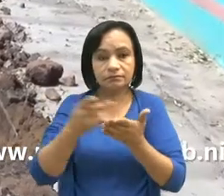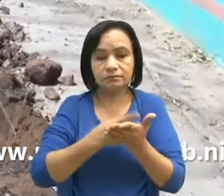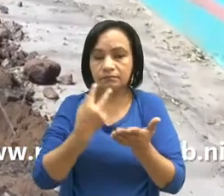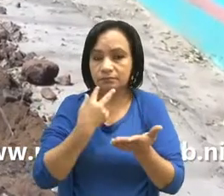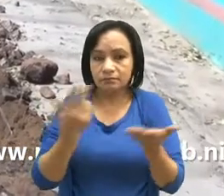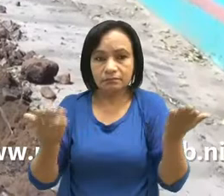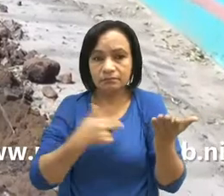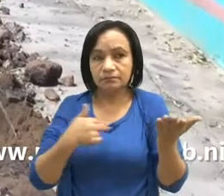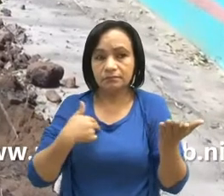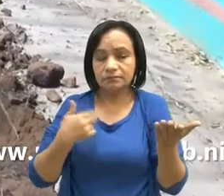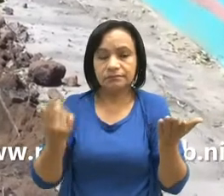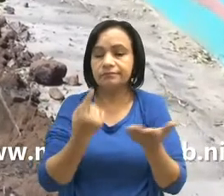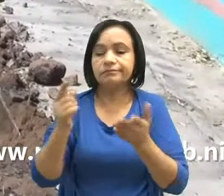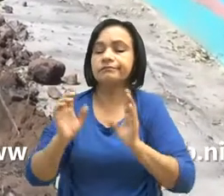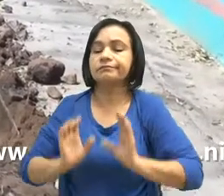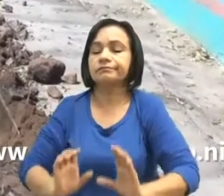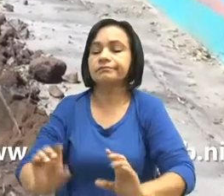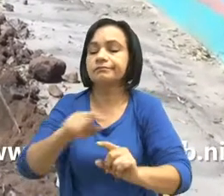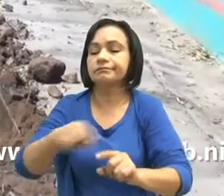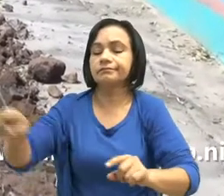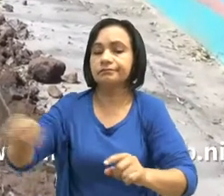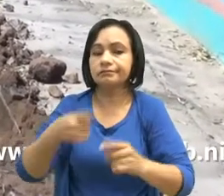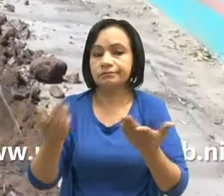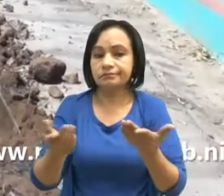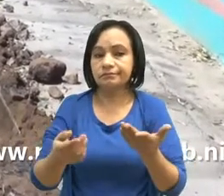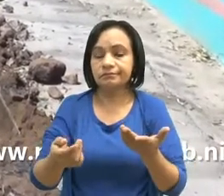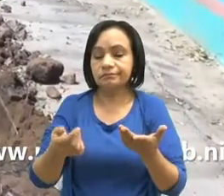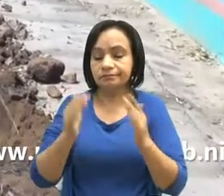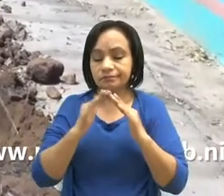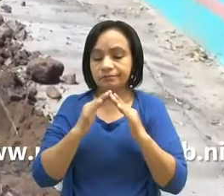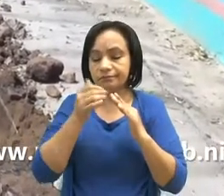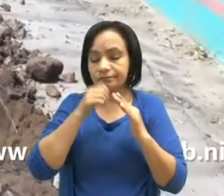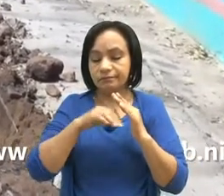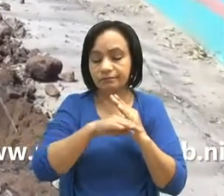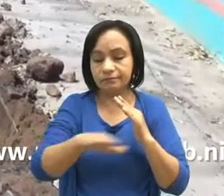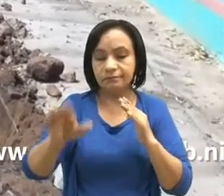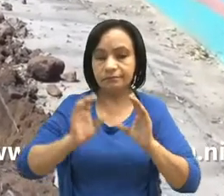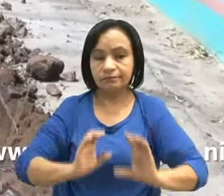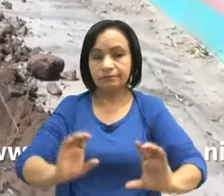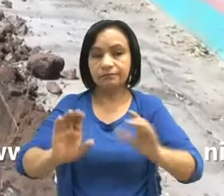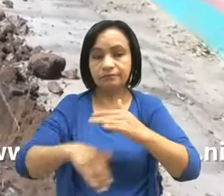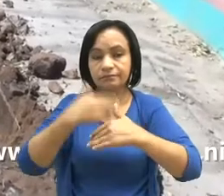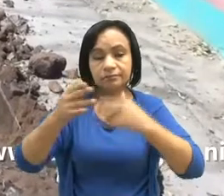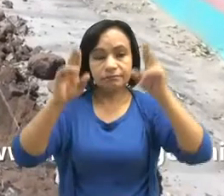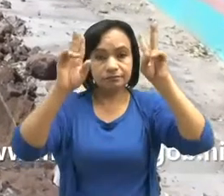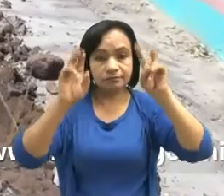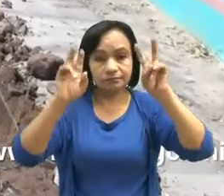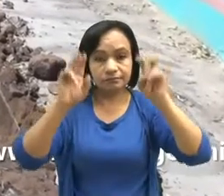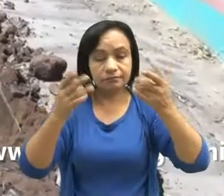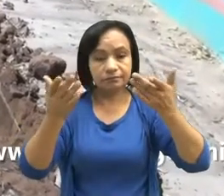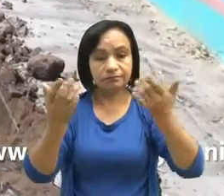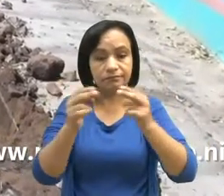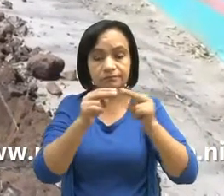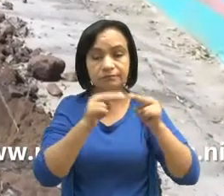nada. Claro. ¿No? Porque entonces el agua siempre va a seguir corriendo por la calle, y el gran tema después es la conectividad del